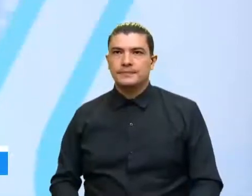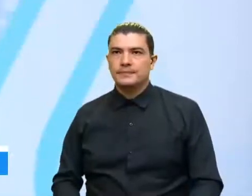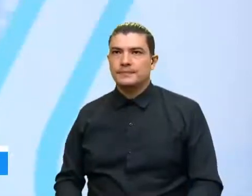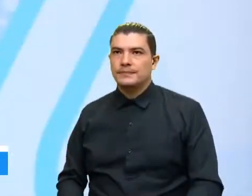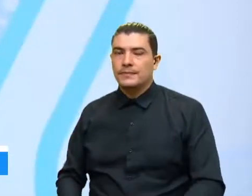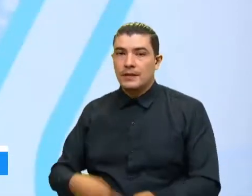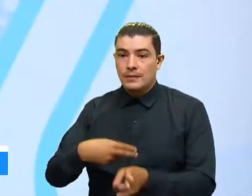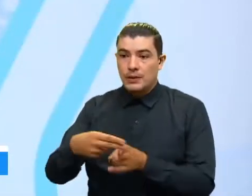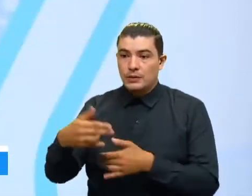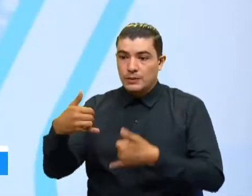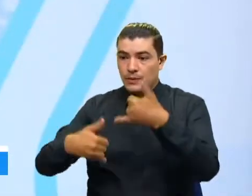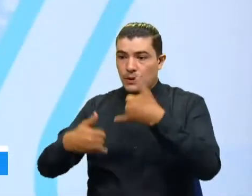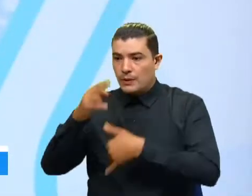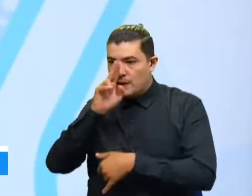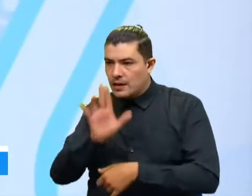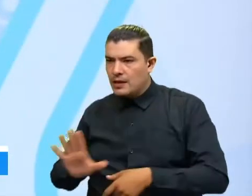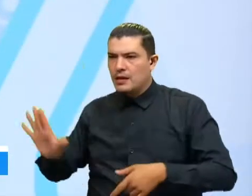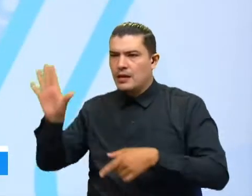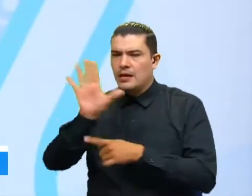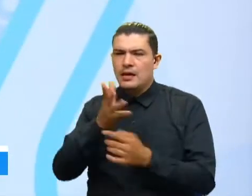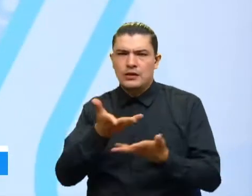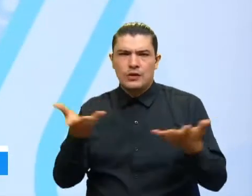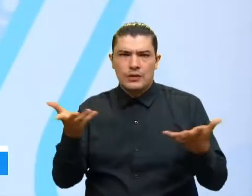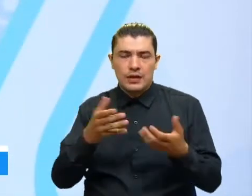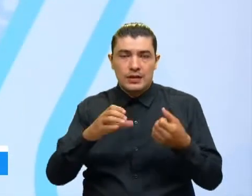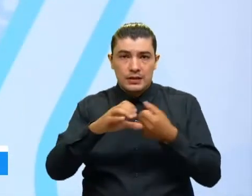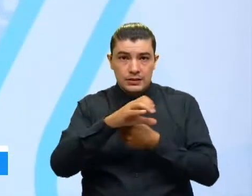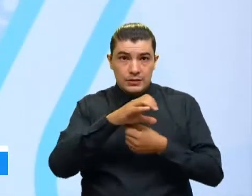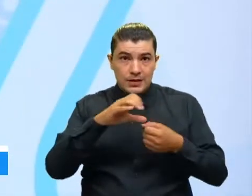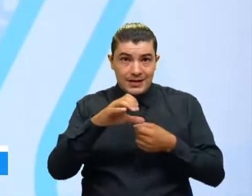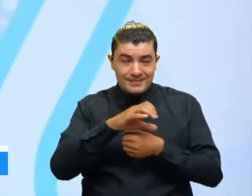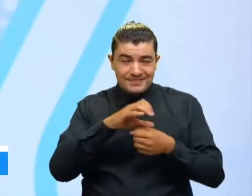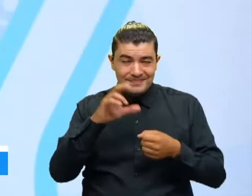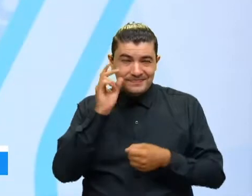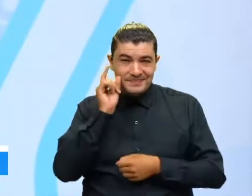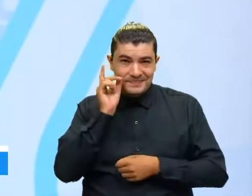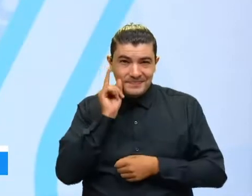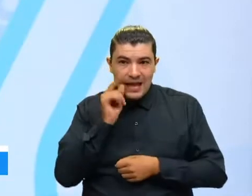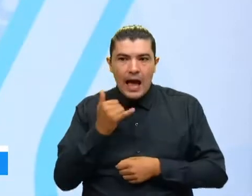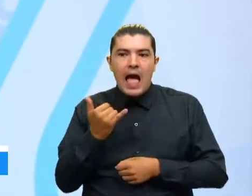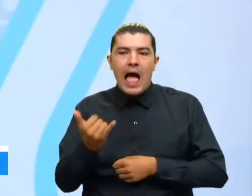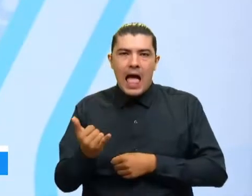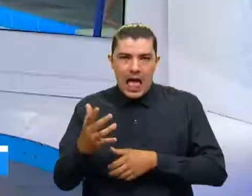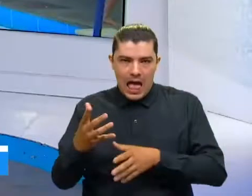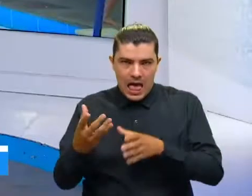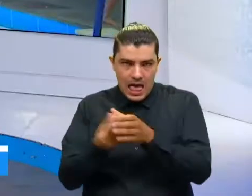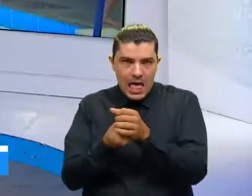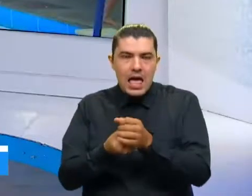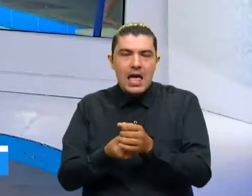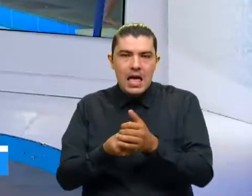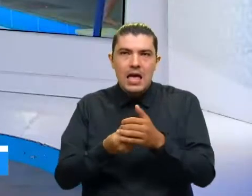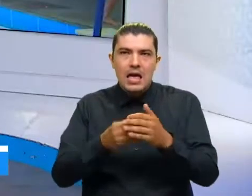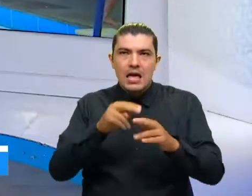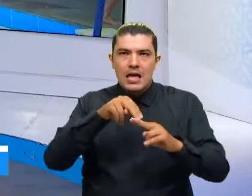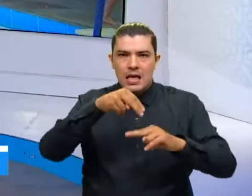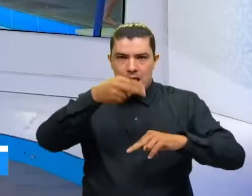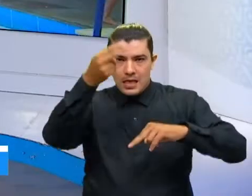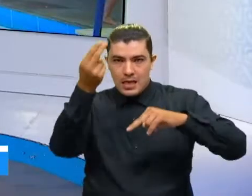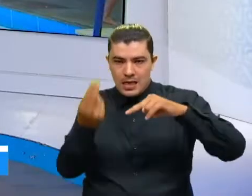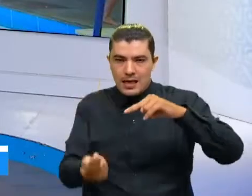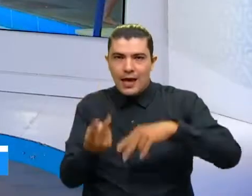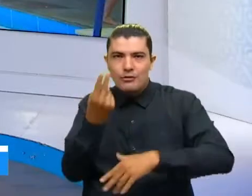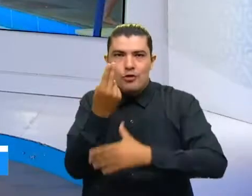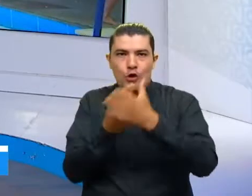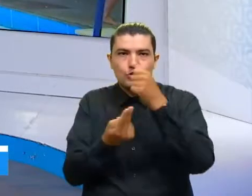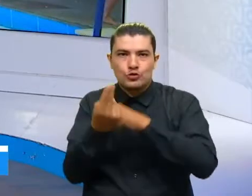Bueno, en los próximos Juegos Nacionales que se cumplirán en el eje cafetero se van a incluir las competencias del salto sincronizado, una modalidad de